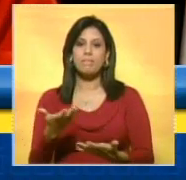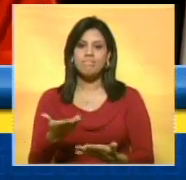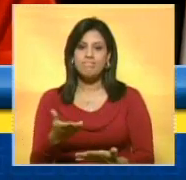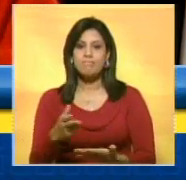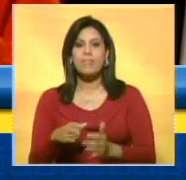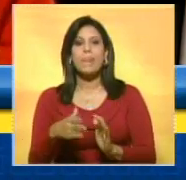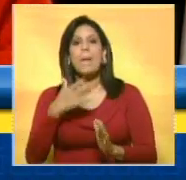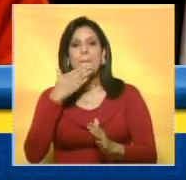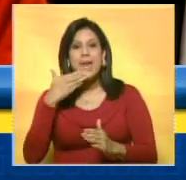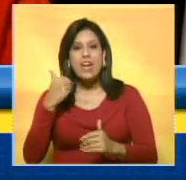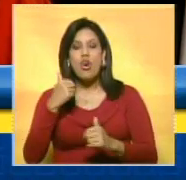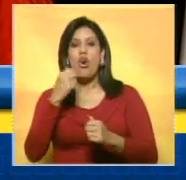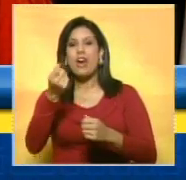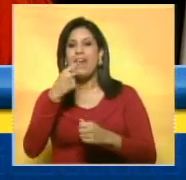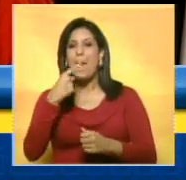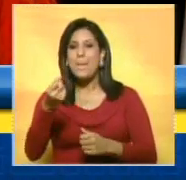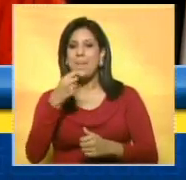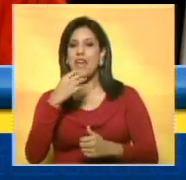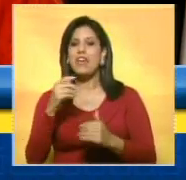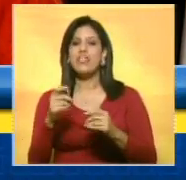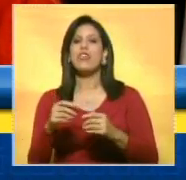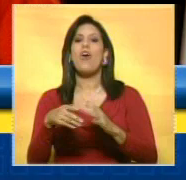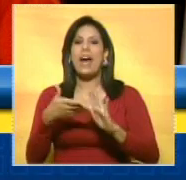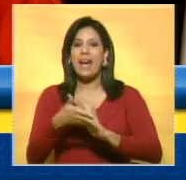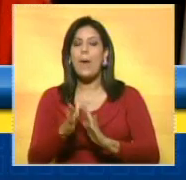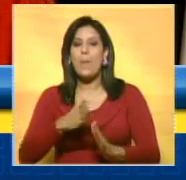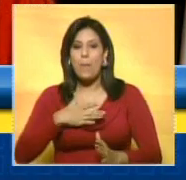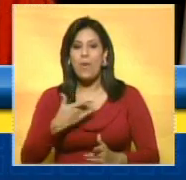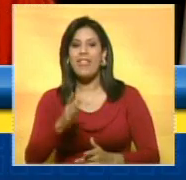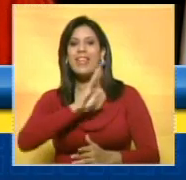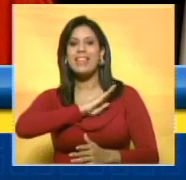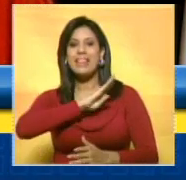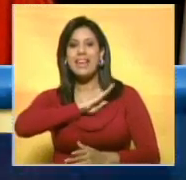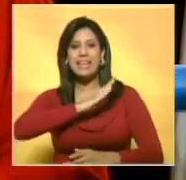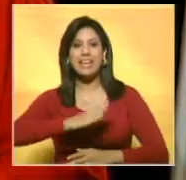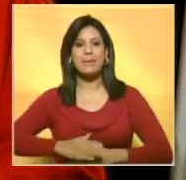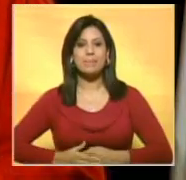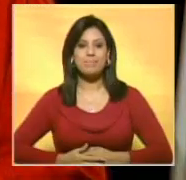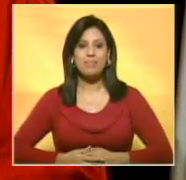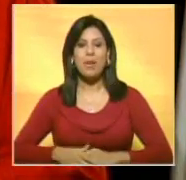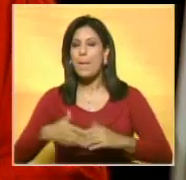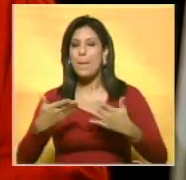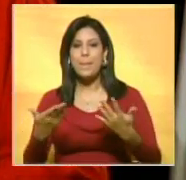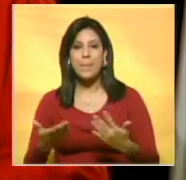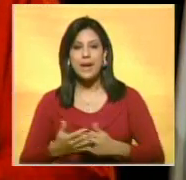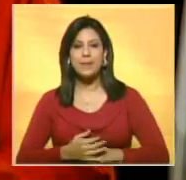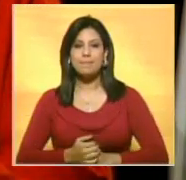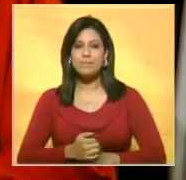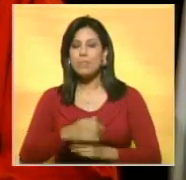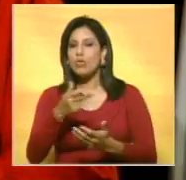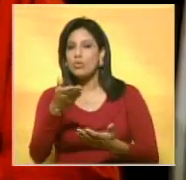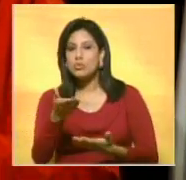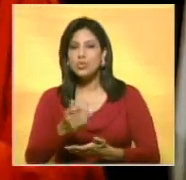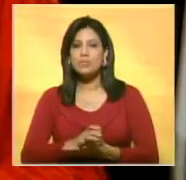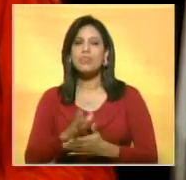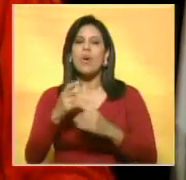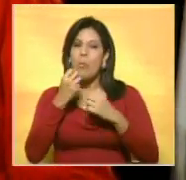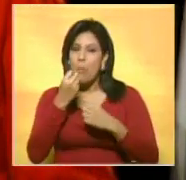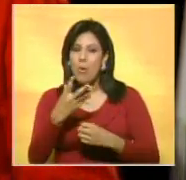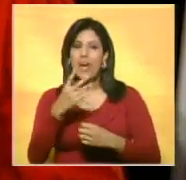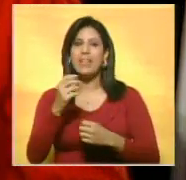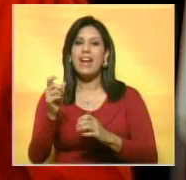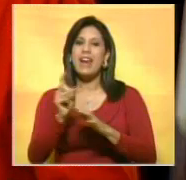con los mejores tratamientos que puede tener para su